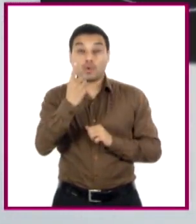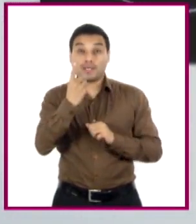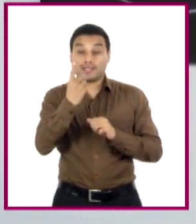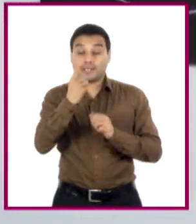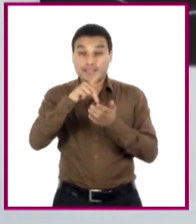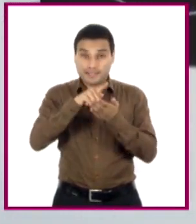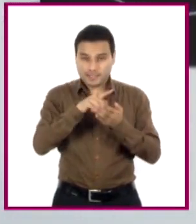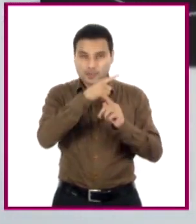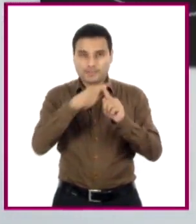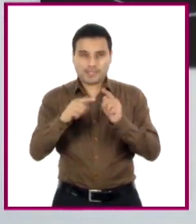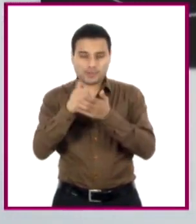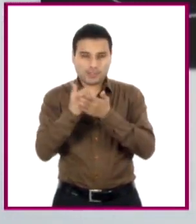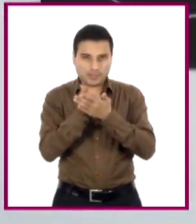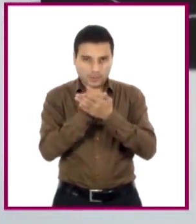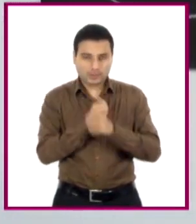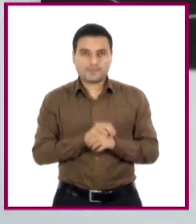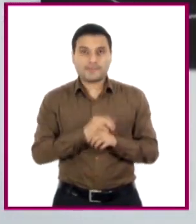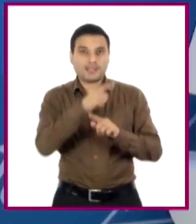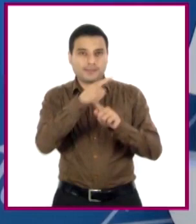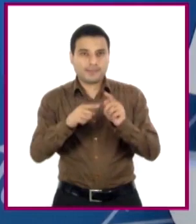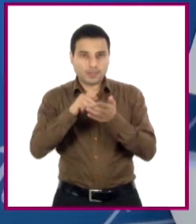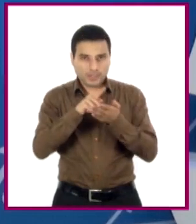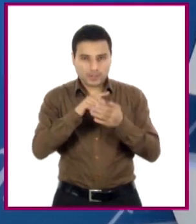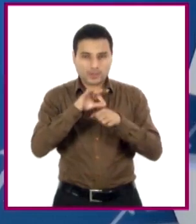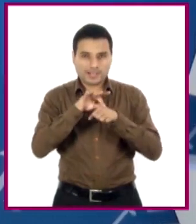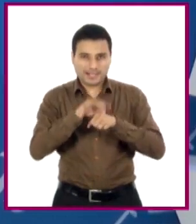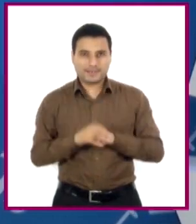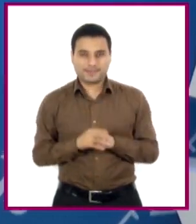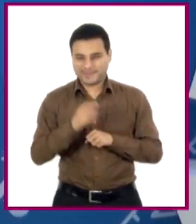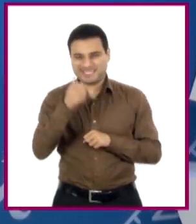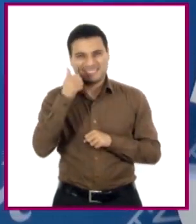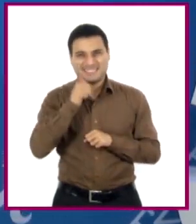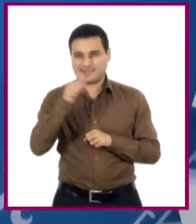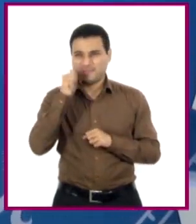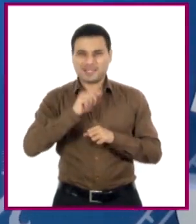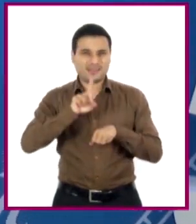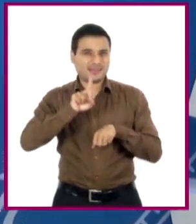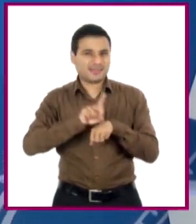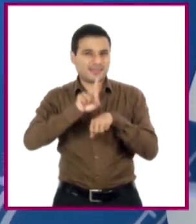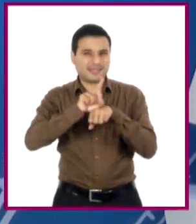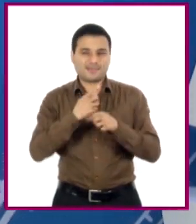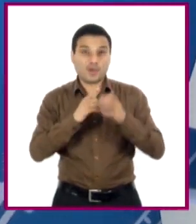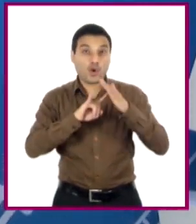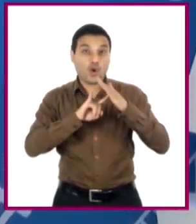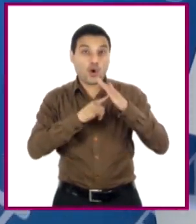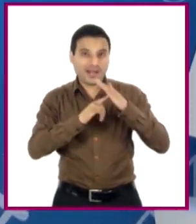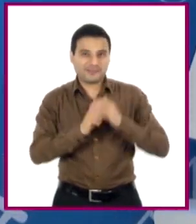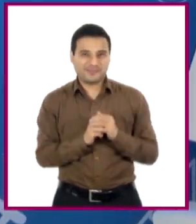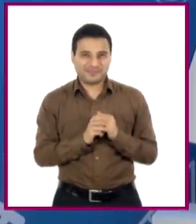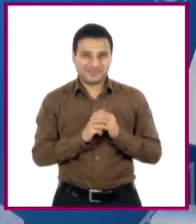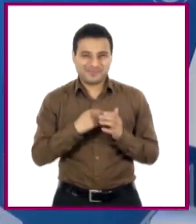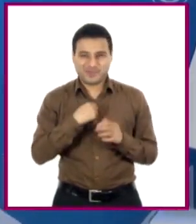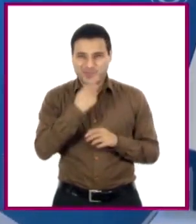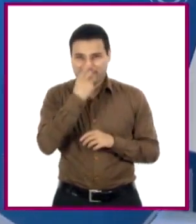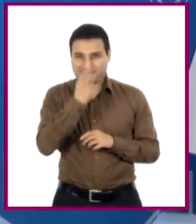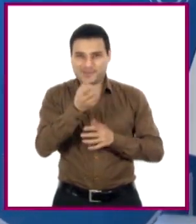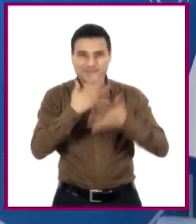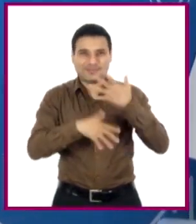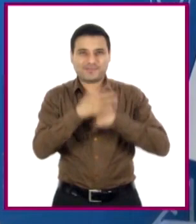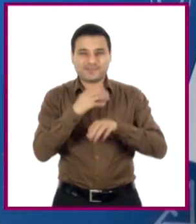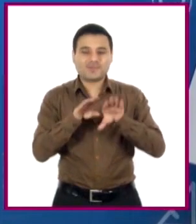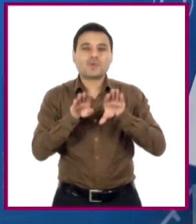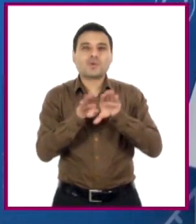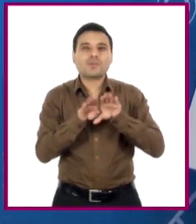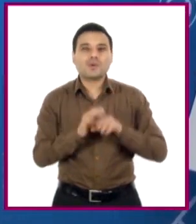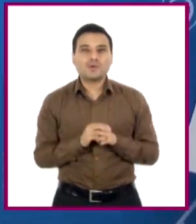arroz o 0.5 kilos de carne. Todos los días, al decir la hora o referirnos al tiempo, generalmente